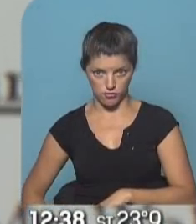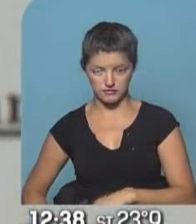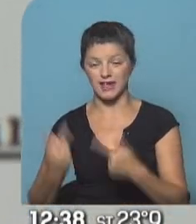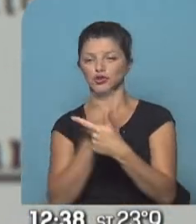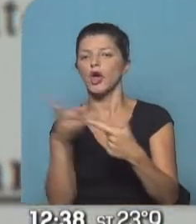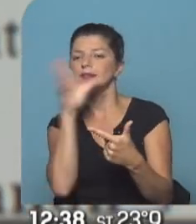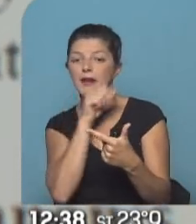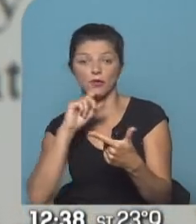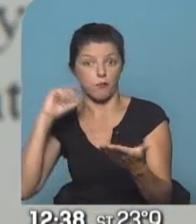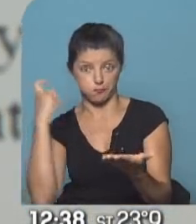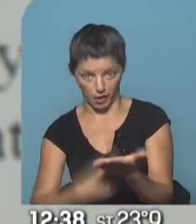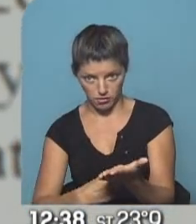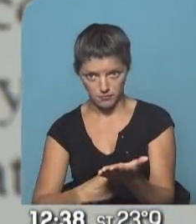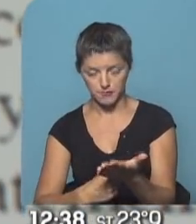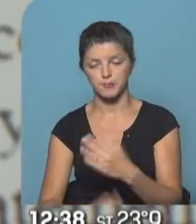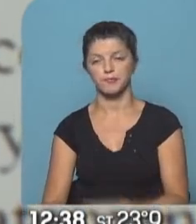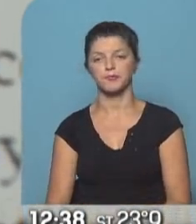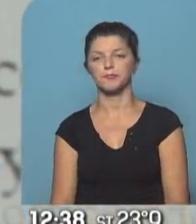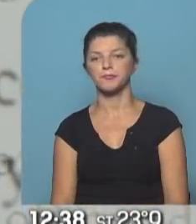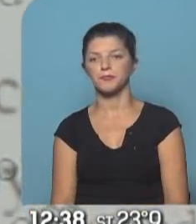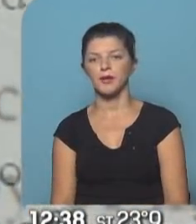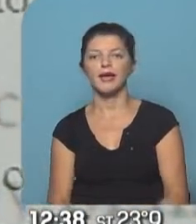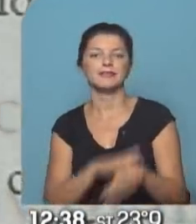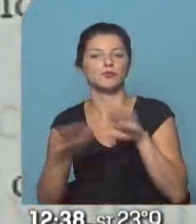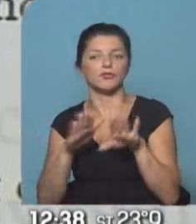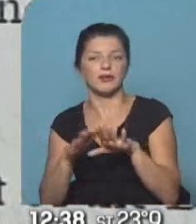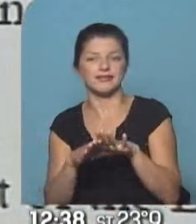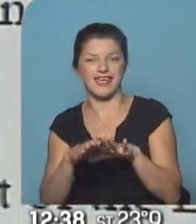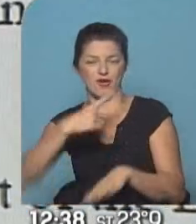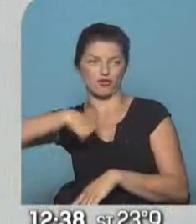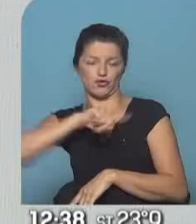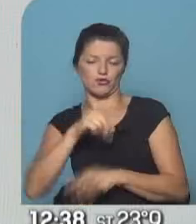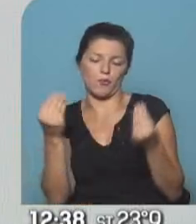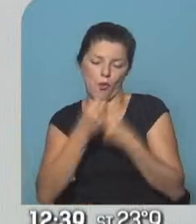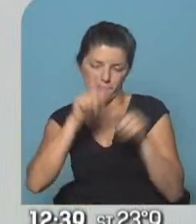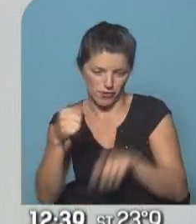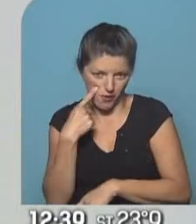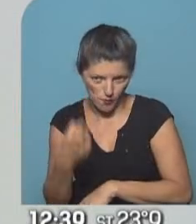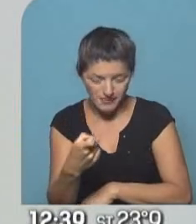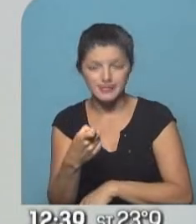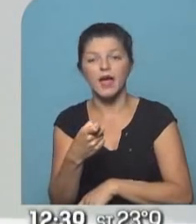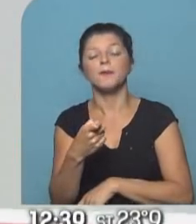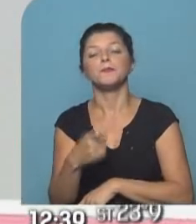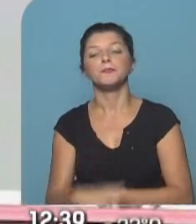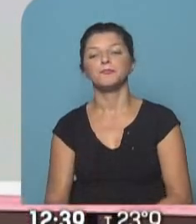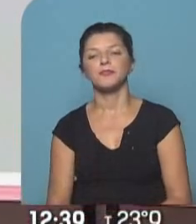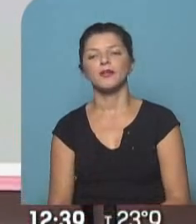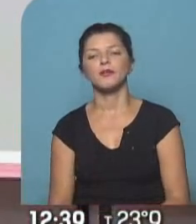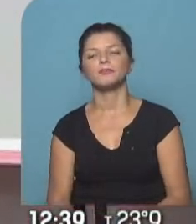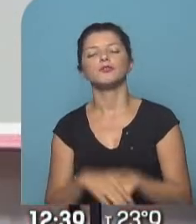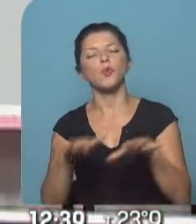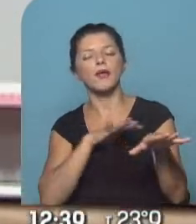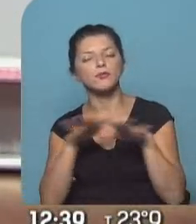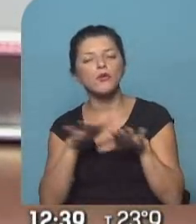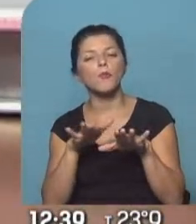uno en su momento vio, que uno en su momento advirtió, no solo nosotros, en general en todo el mundo se vio. Esto del malestar en